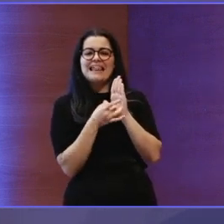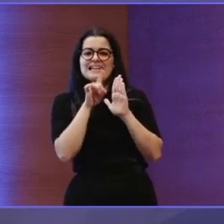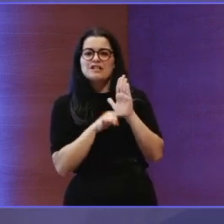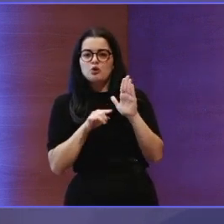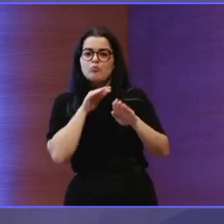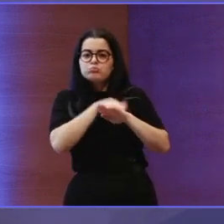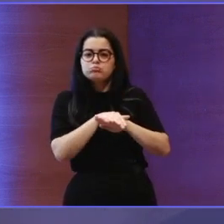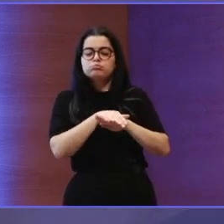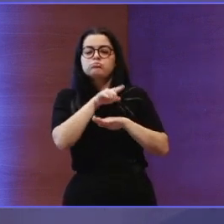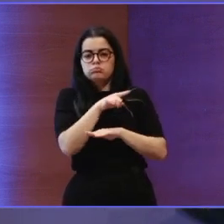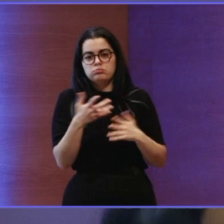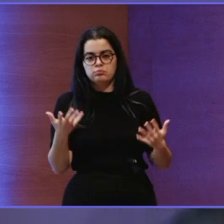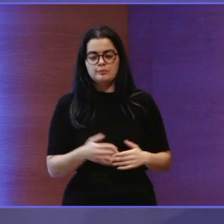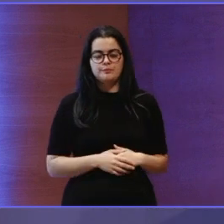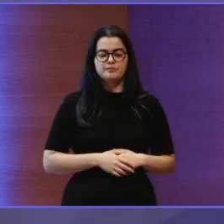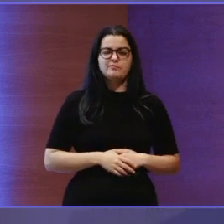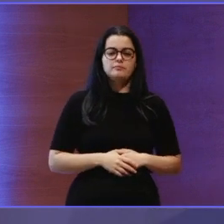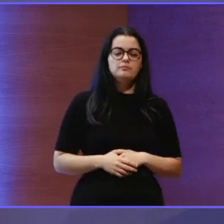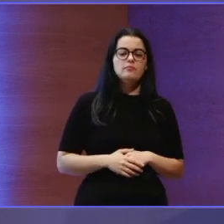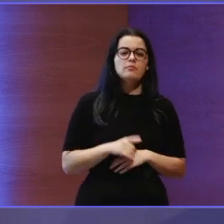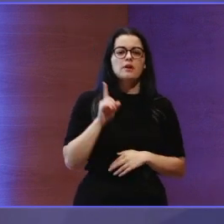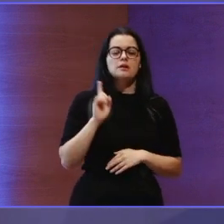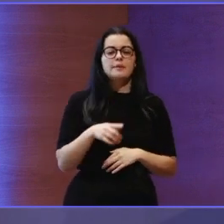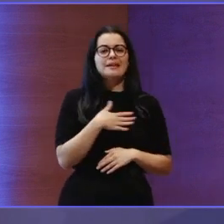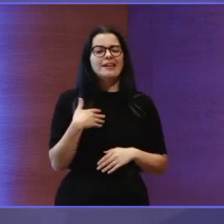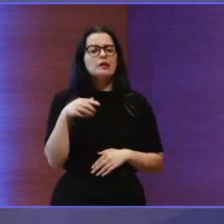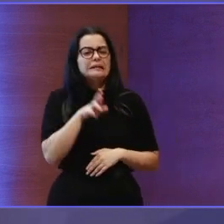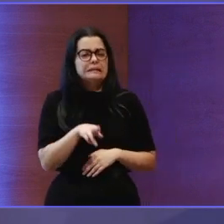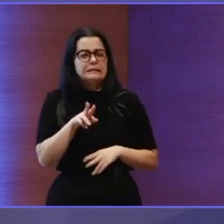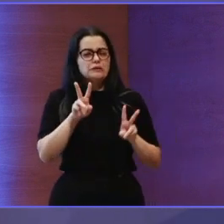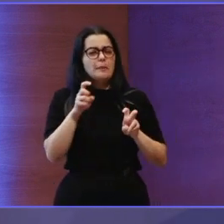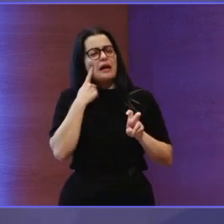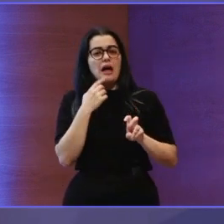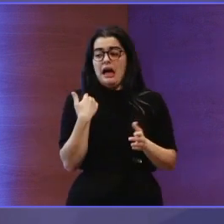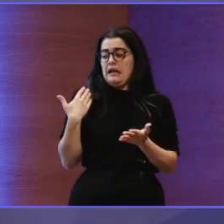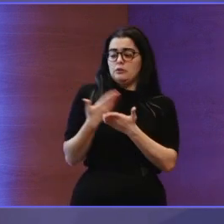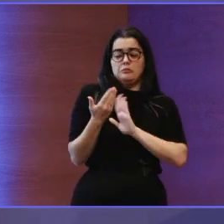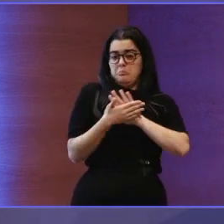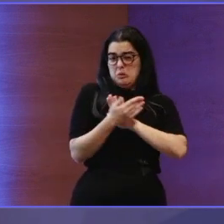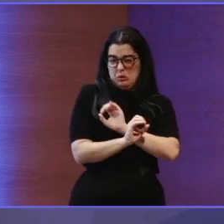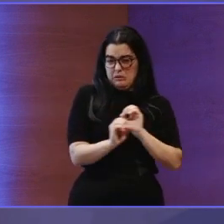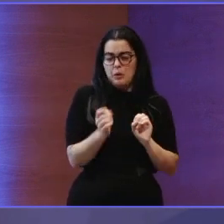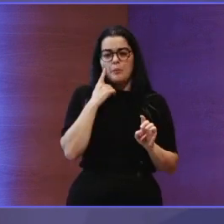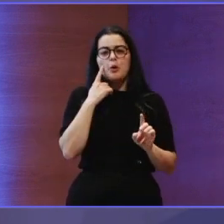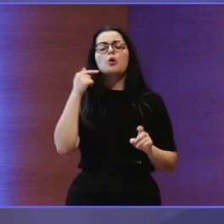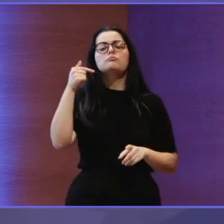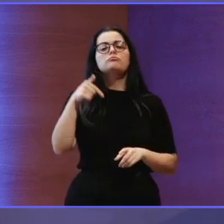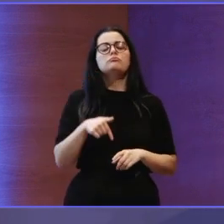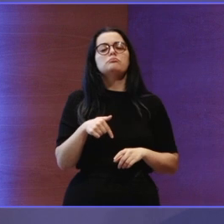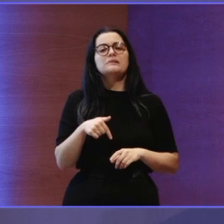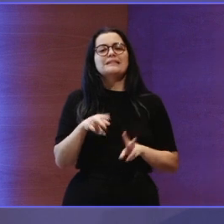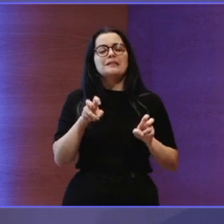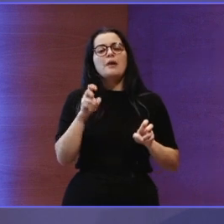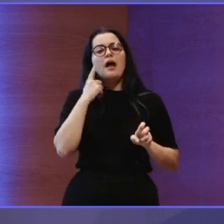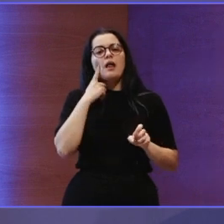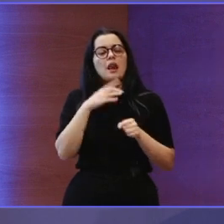hablando de evaluación yo insistiría en una cuestión que hasta ahora no ha salido eh Y que es un poco el cambio de paradigma que se está produciendo en el ámbito